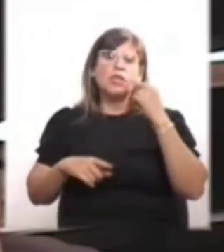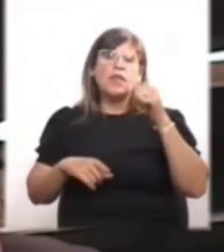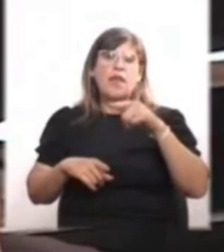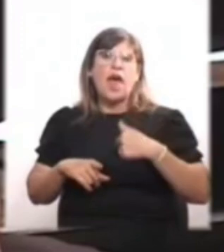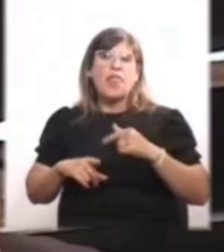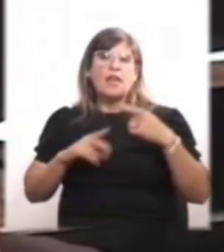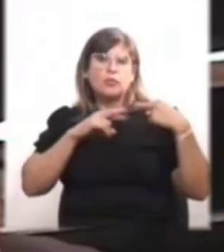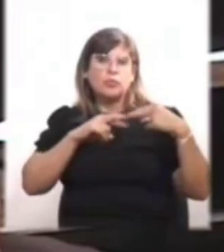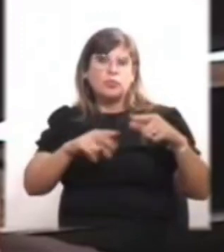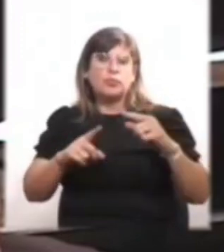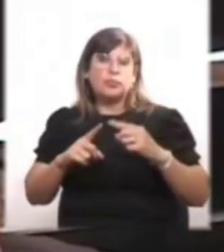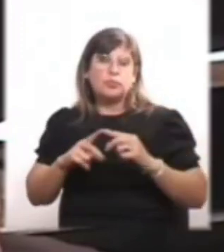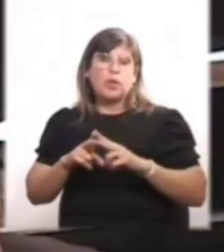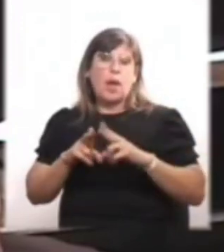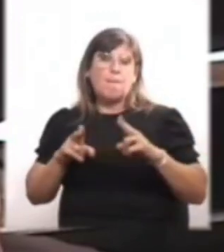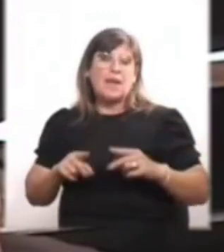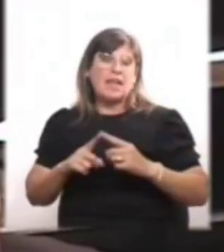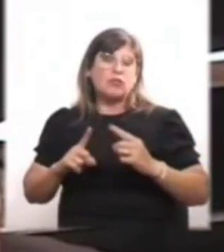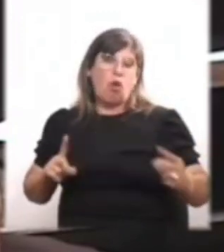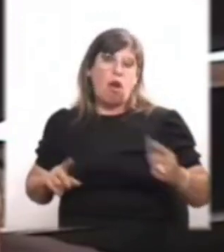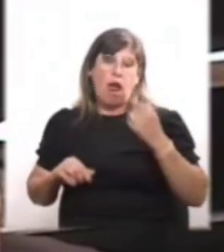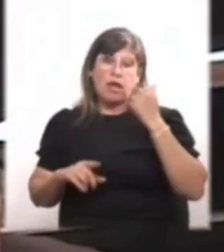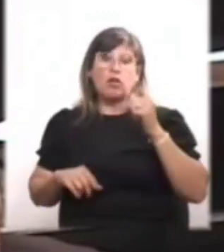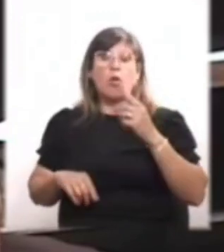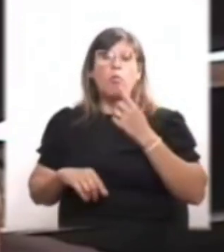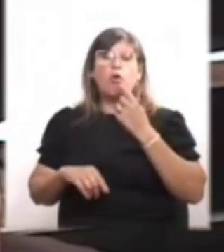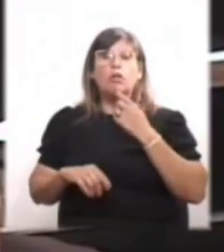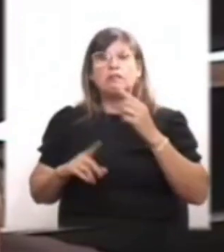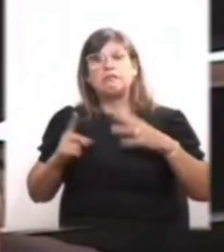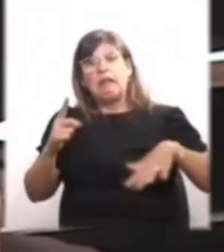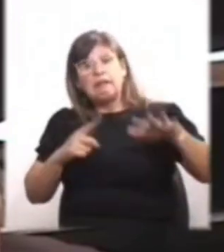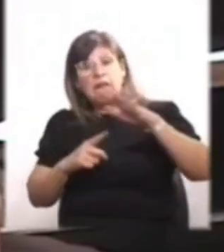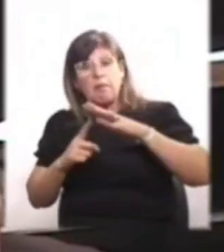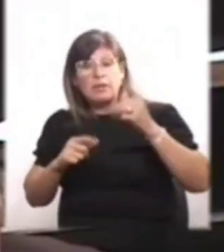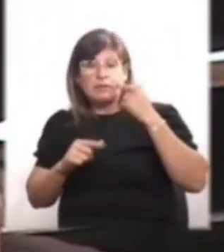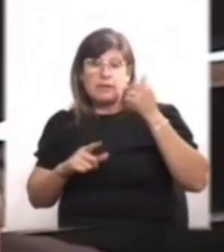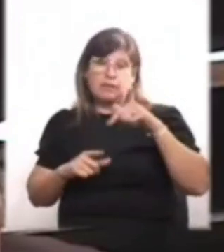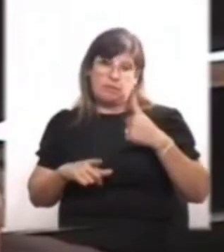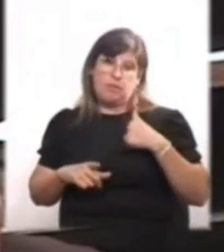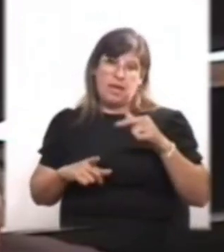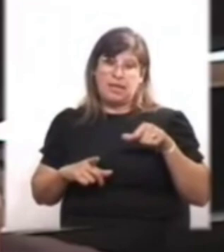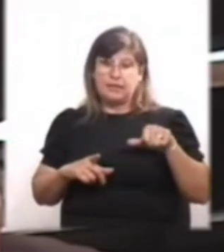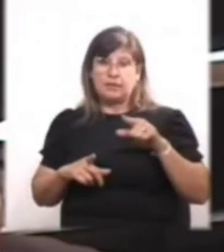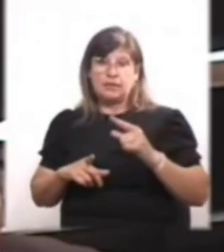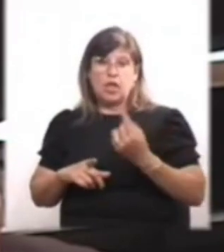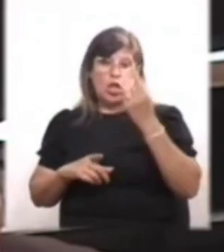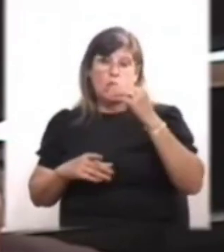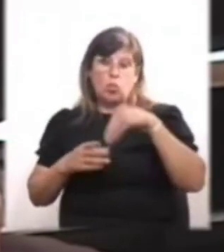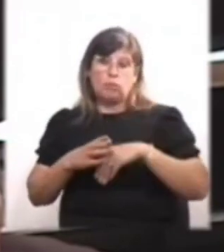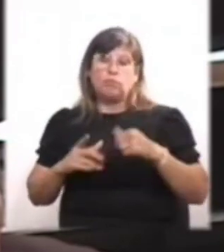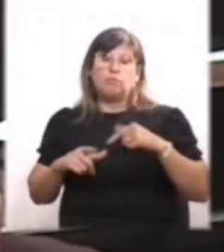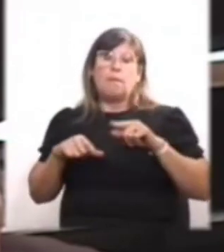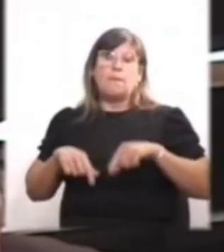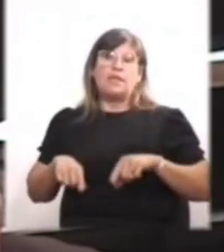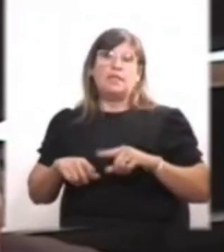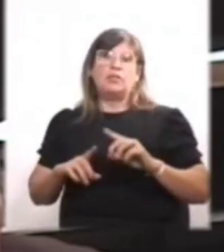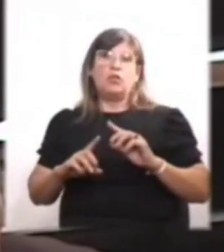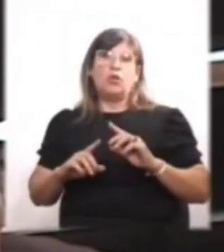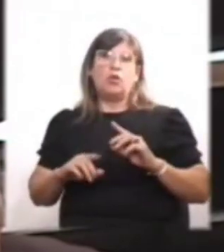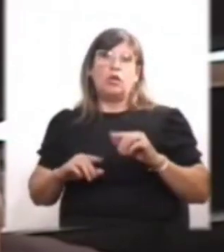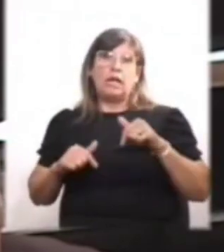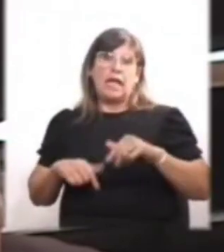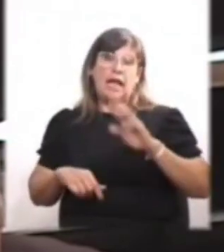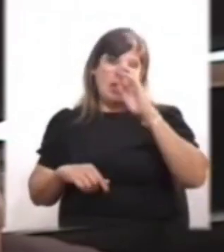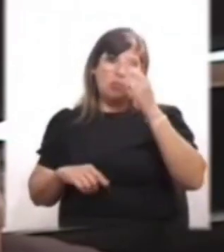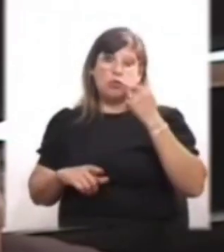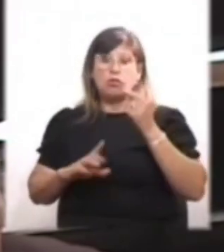plazo. Coordinación de políticas ambientales, al reunir todas las cuestiones ambientales en un solo ministerio, cosa que el Uruguay ha hecho